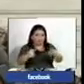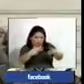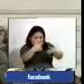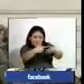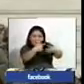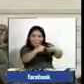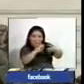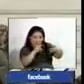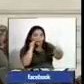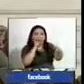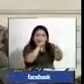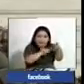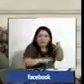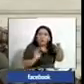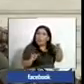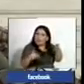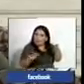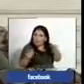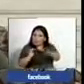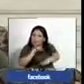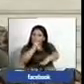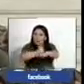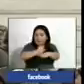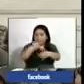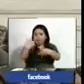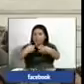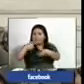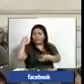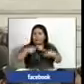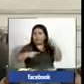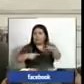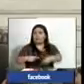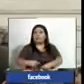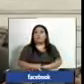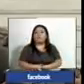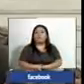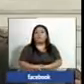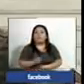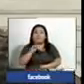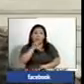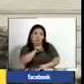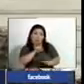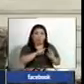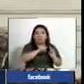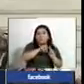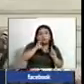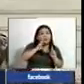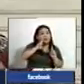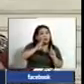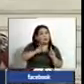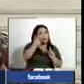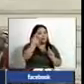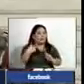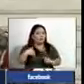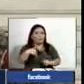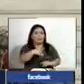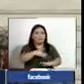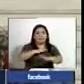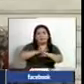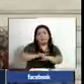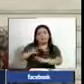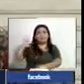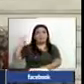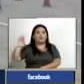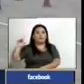en la Constitución y en las leyes especiales que rigen a estas instituciones. Es la respuesta del ministro de la Defensa Nacional, Francis